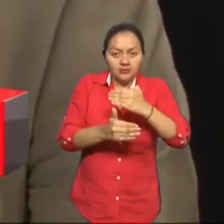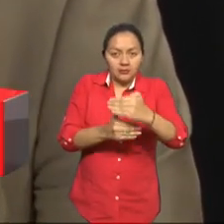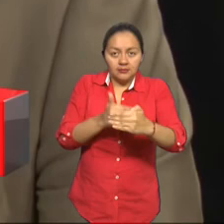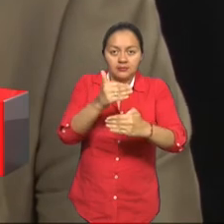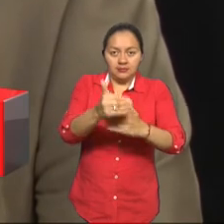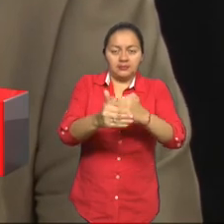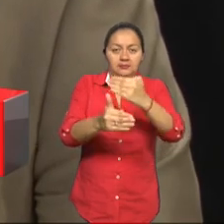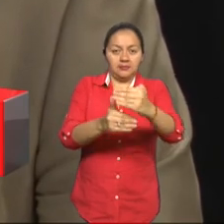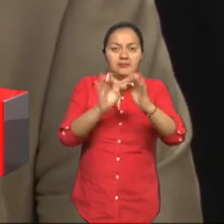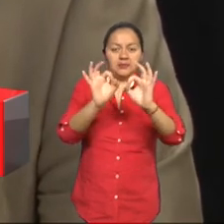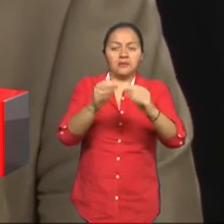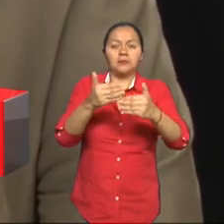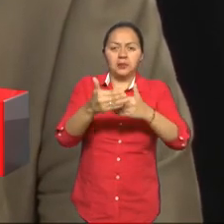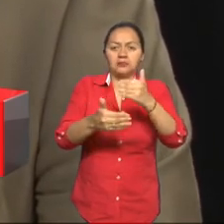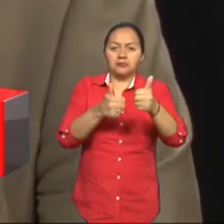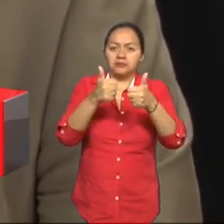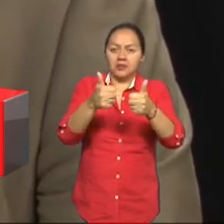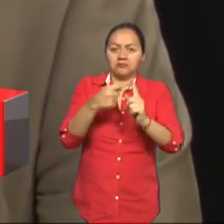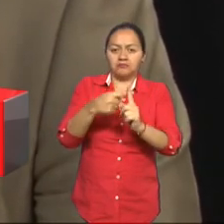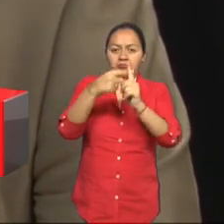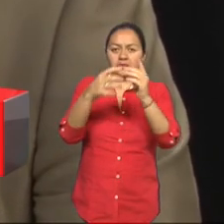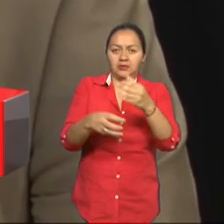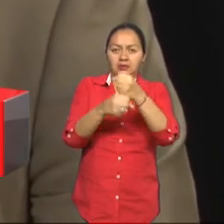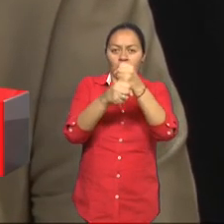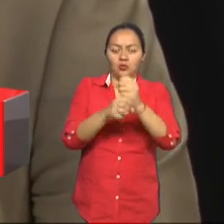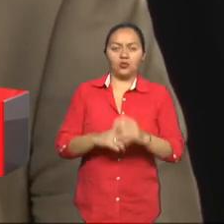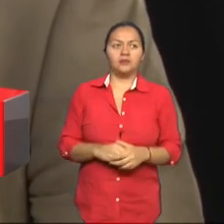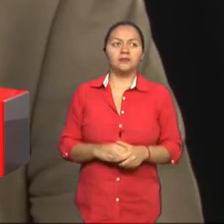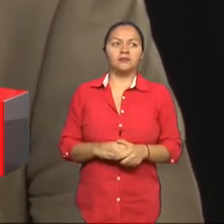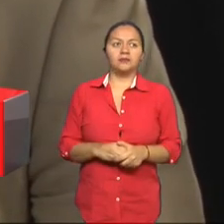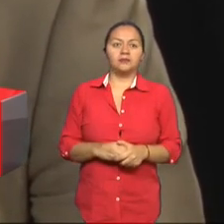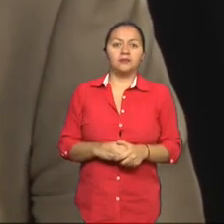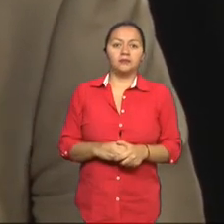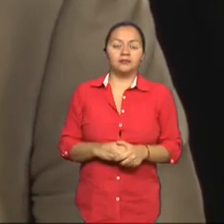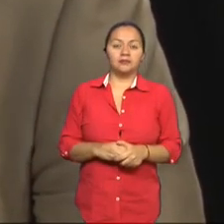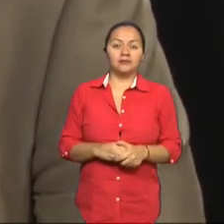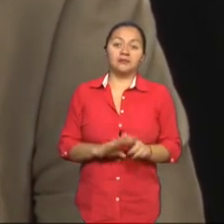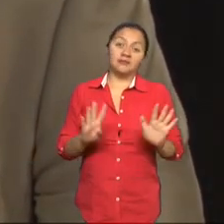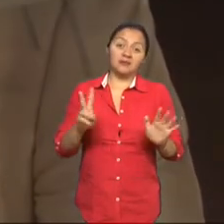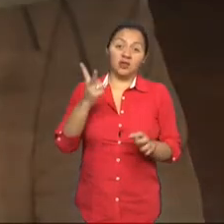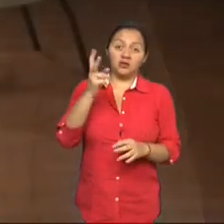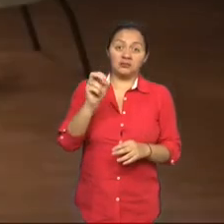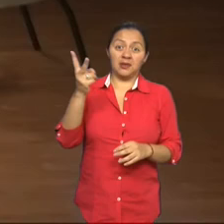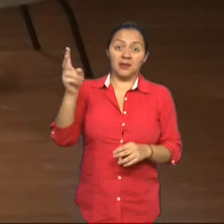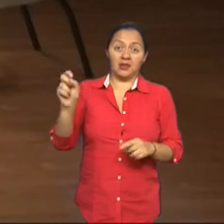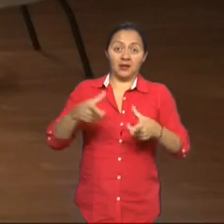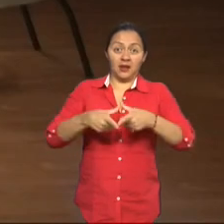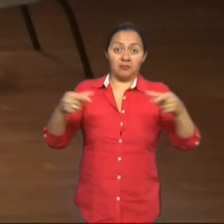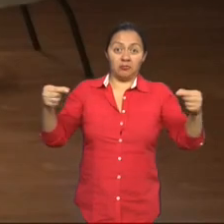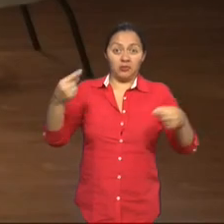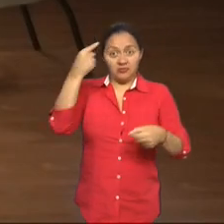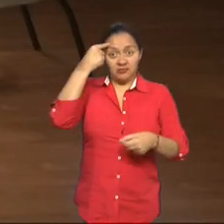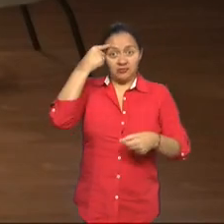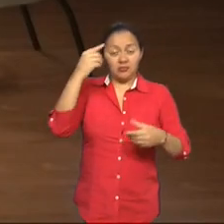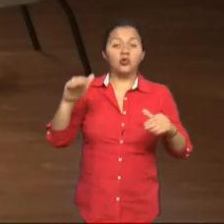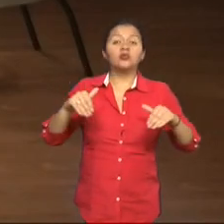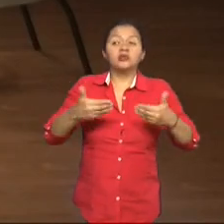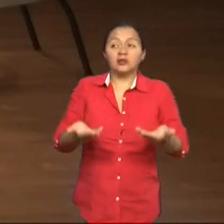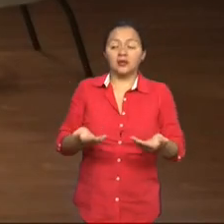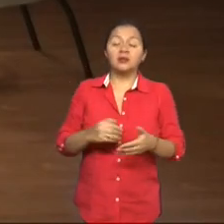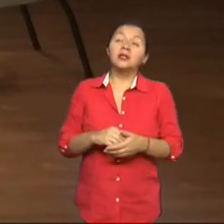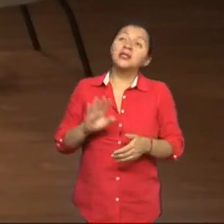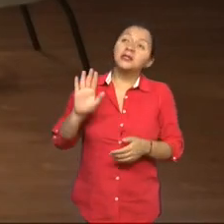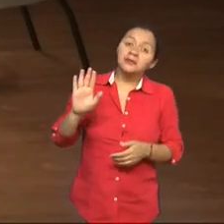pero estamos yendo muy bien. Tokio 2020 es nuestro reto. Eso. Lo último. Tokio 2020, ¿no? Tokio 2020. Es el reto 2020. ¿Cómo estamos Tokio para ese